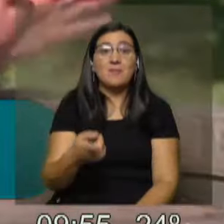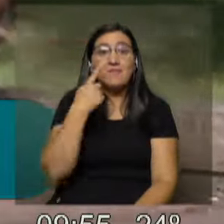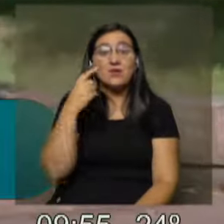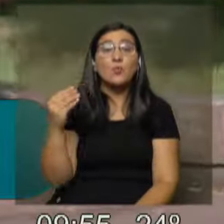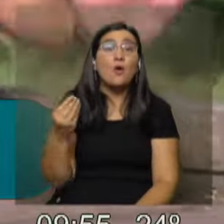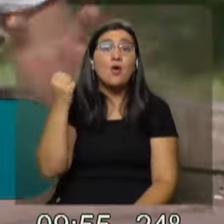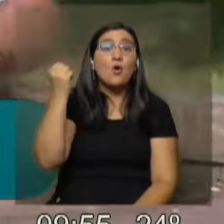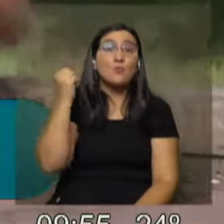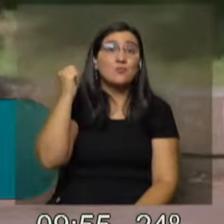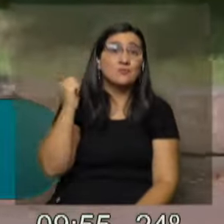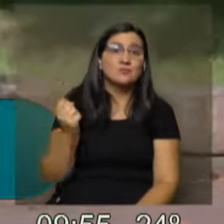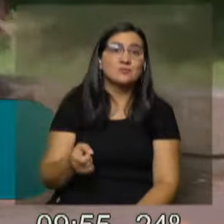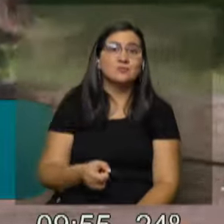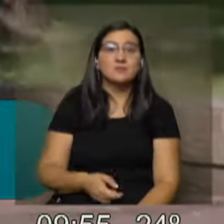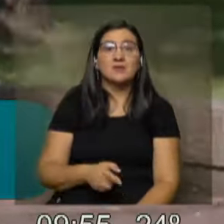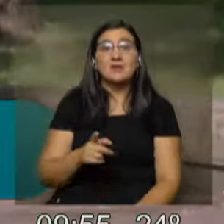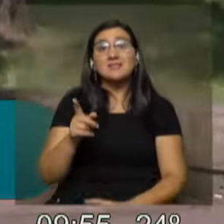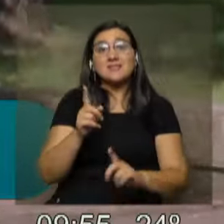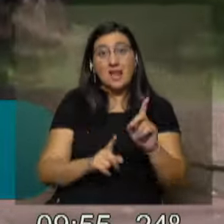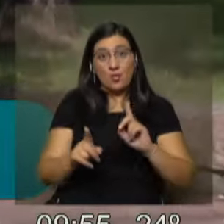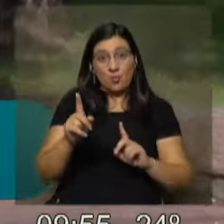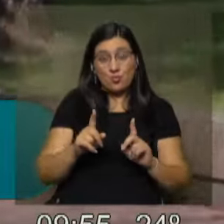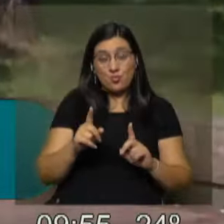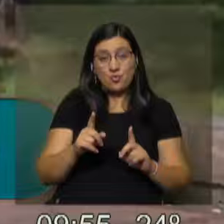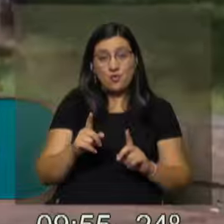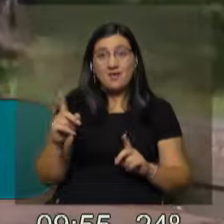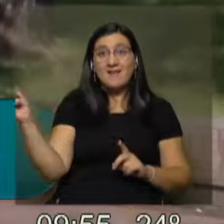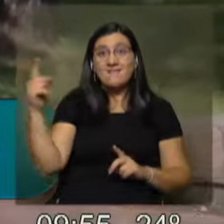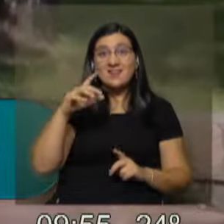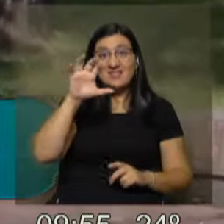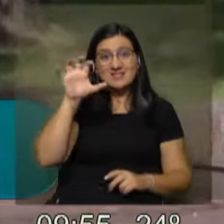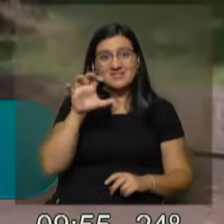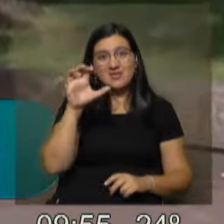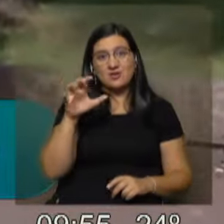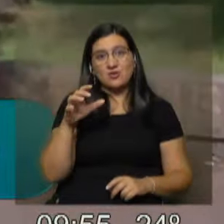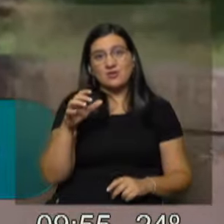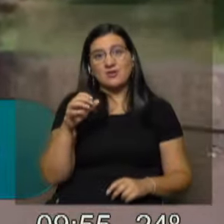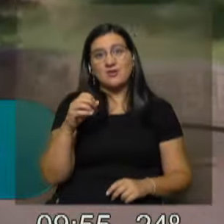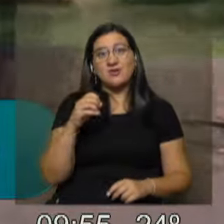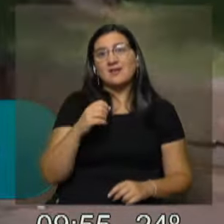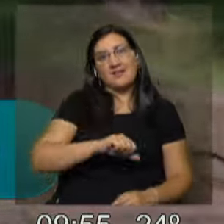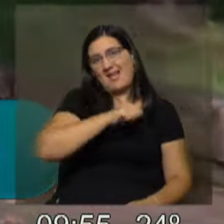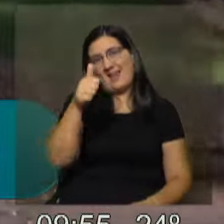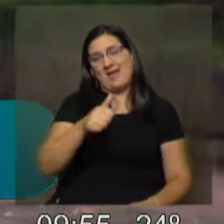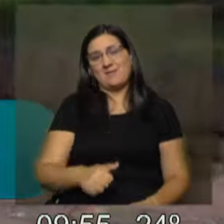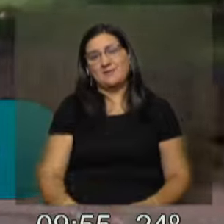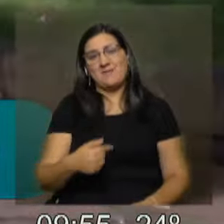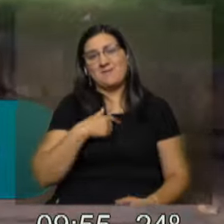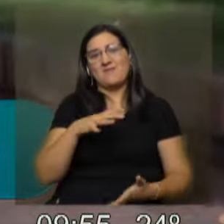Claro, vamos a ver. A ver, vos. ¿Viene alguno que sea que venga del cerro? 2-0, ganamos. Bien, de más. Mi